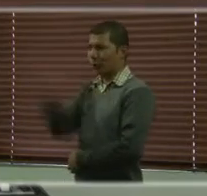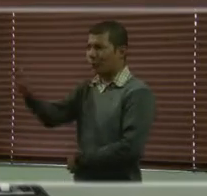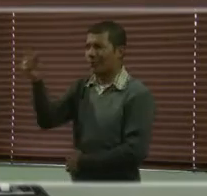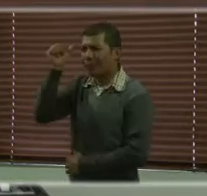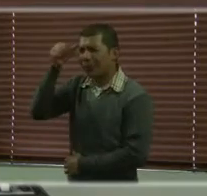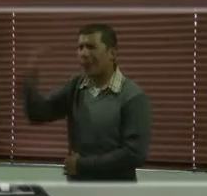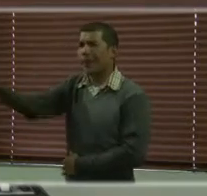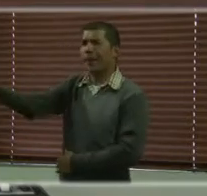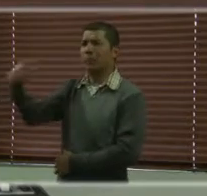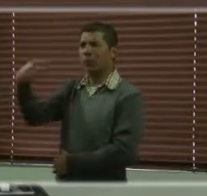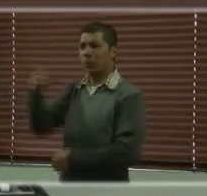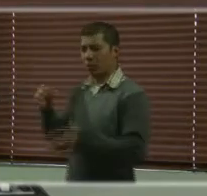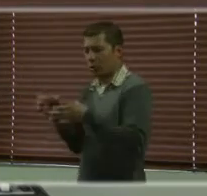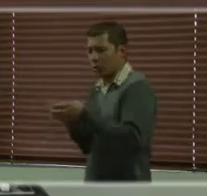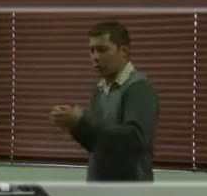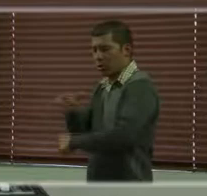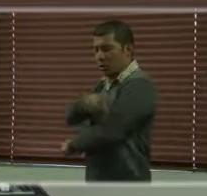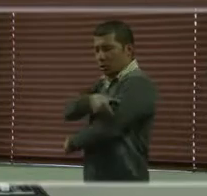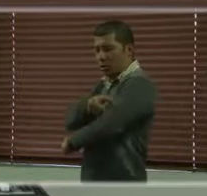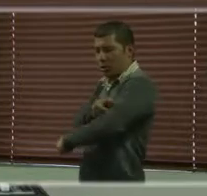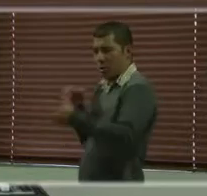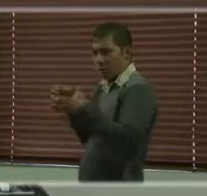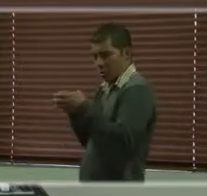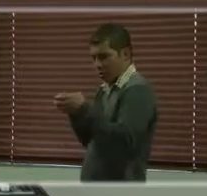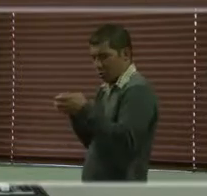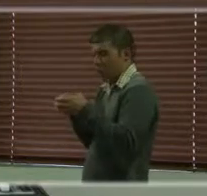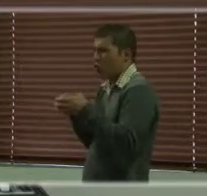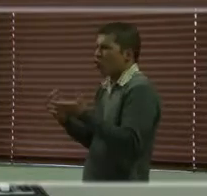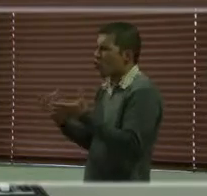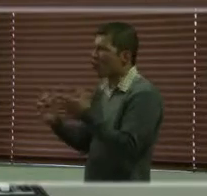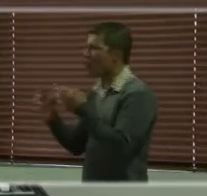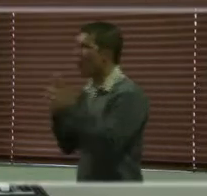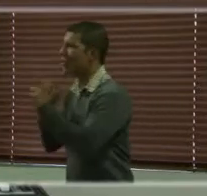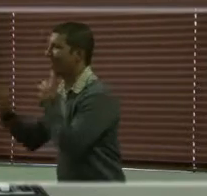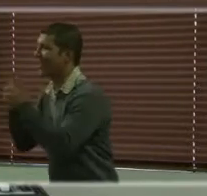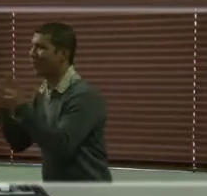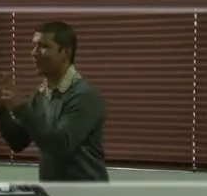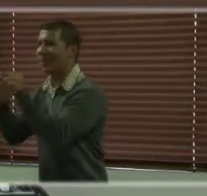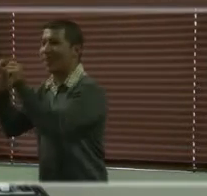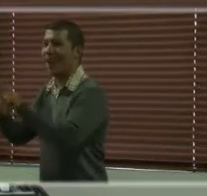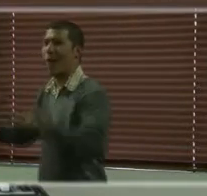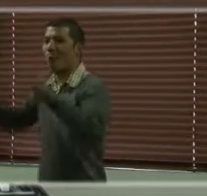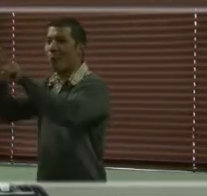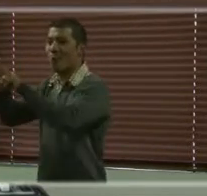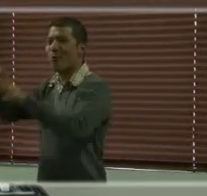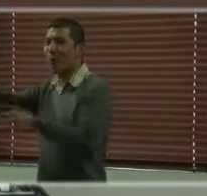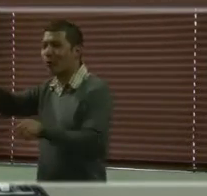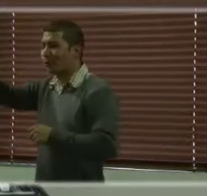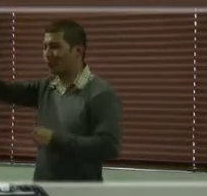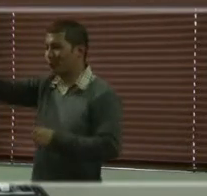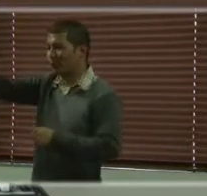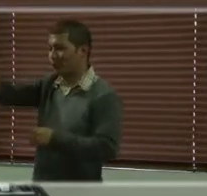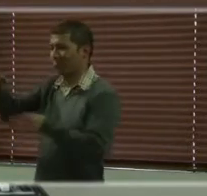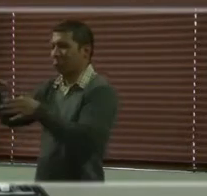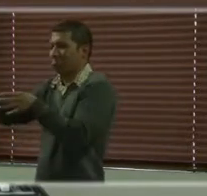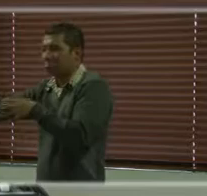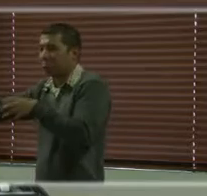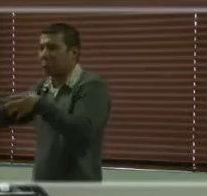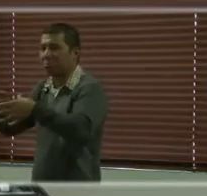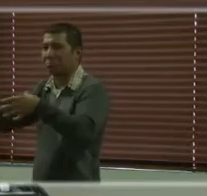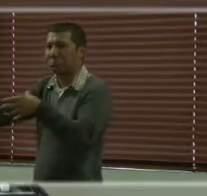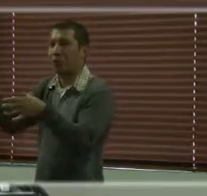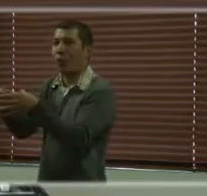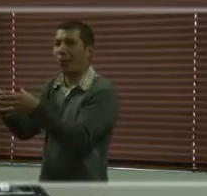eso la ONU es un una organización muy grande y tiene pues otros